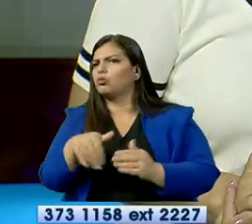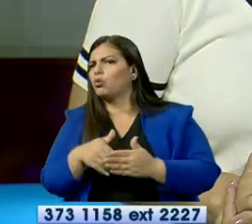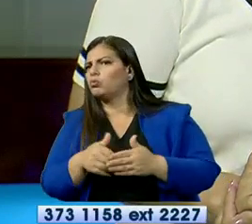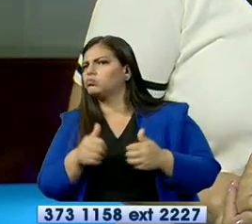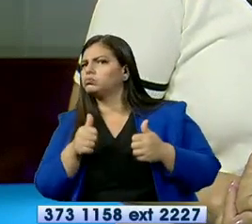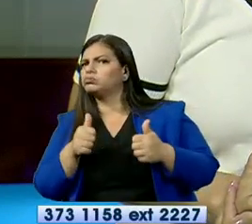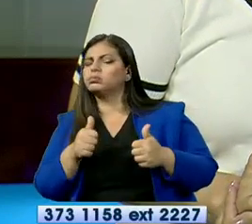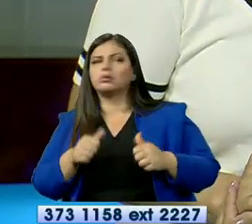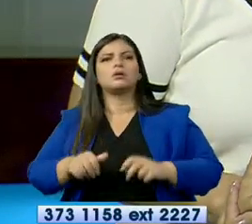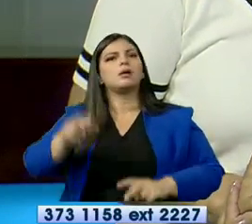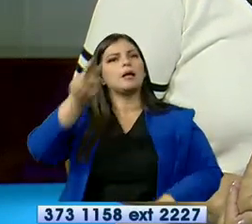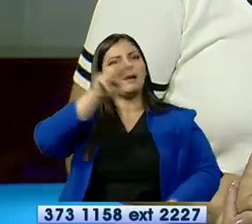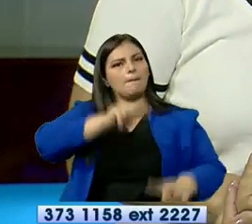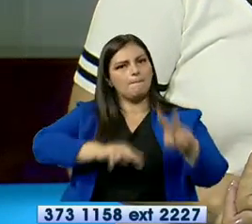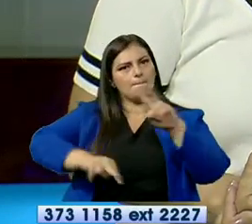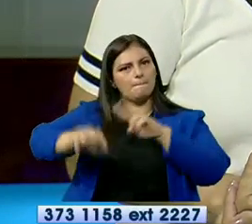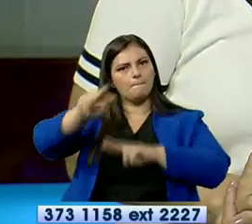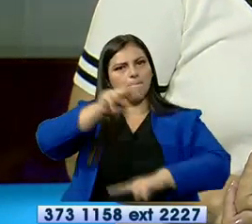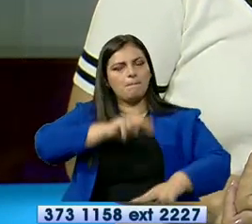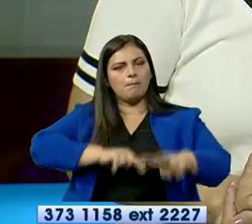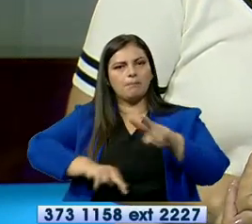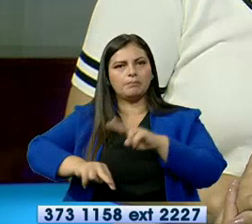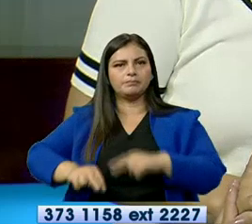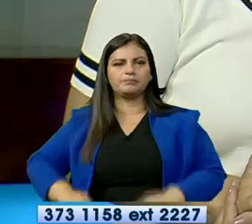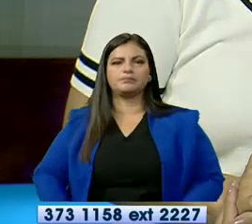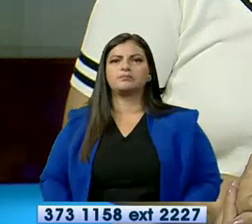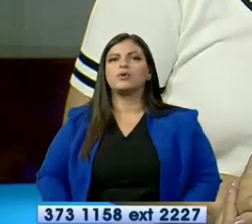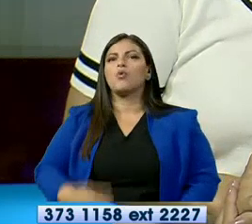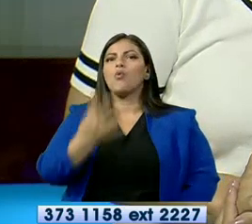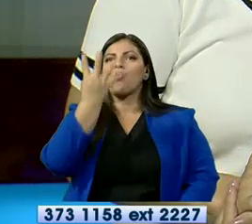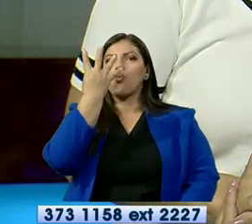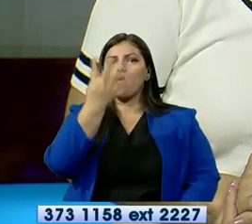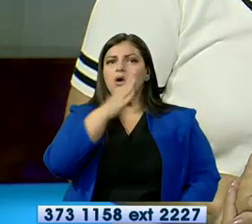quienes acuden a estos centros de diversión.